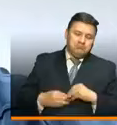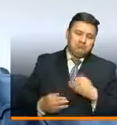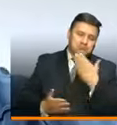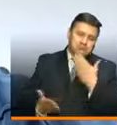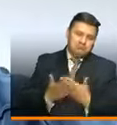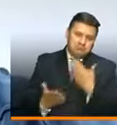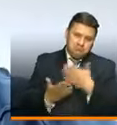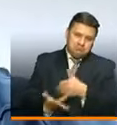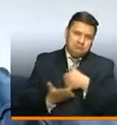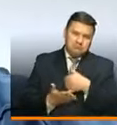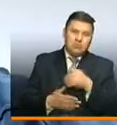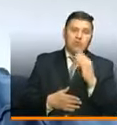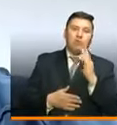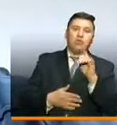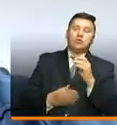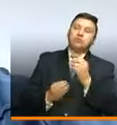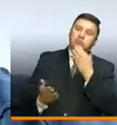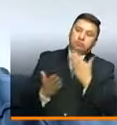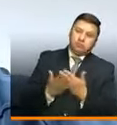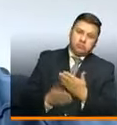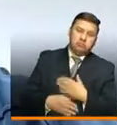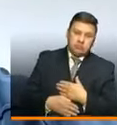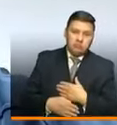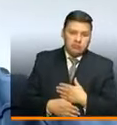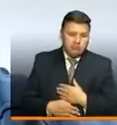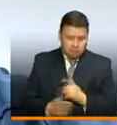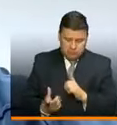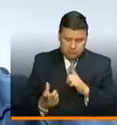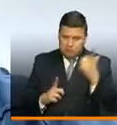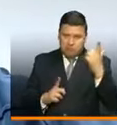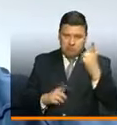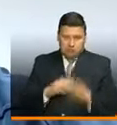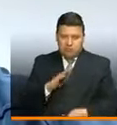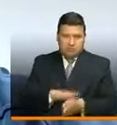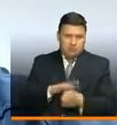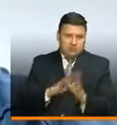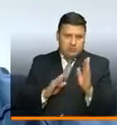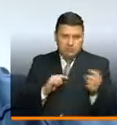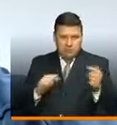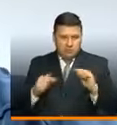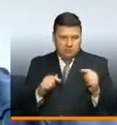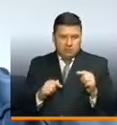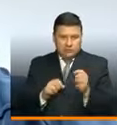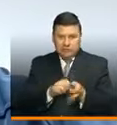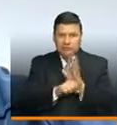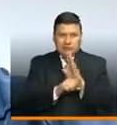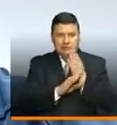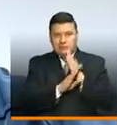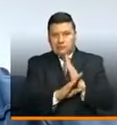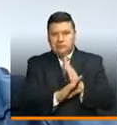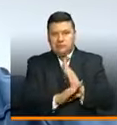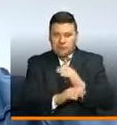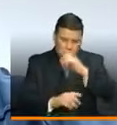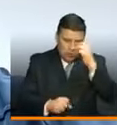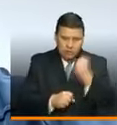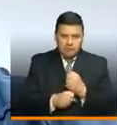mucho agrado, Bruce. Muchas gracias. Estamos listos para seguir dando la pelea contra el COVID hombro a